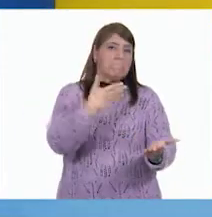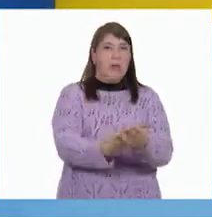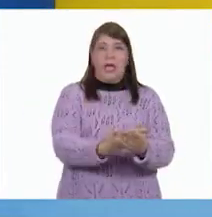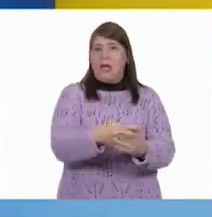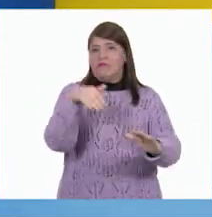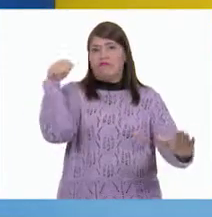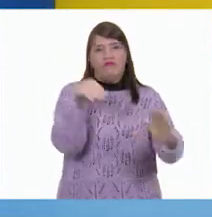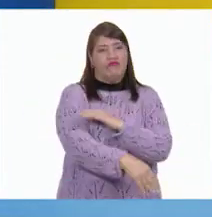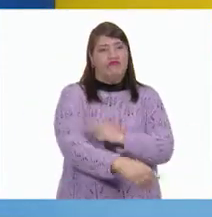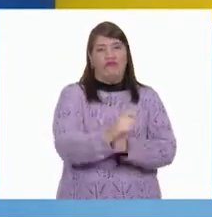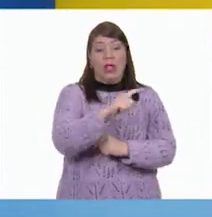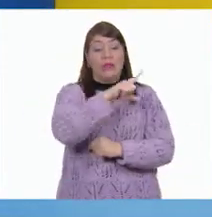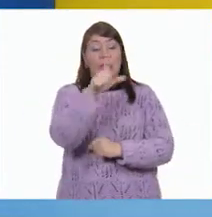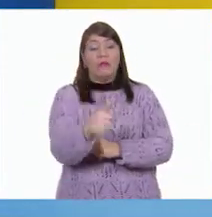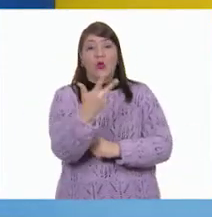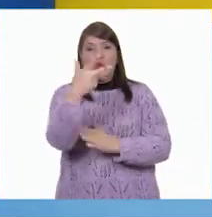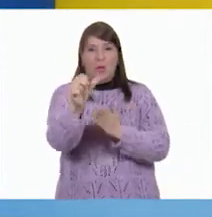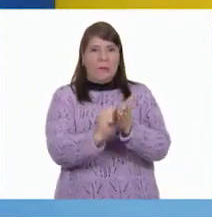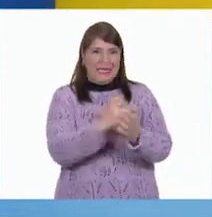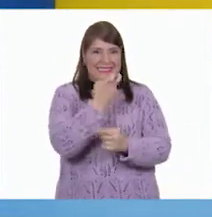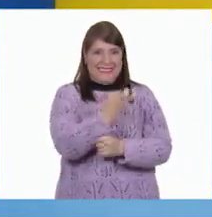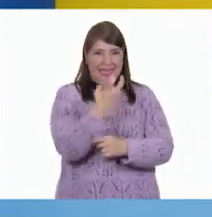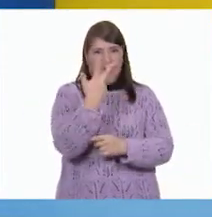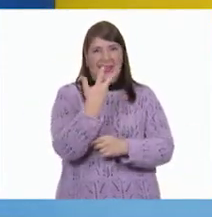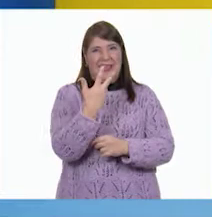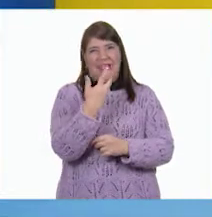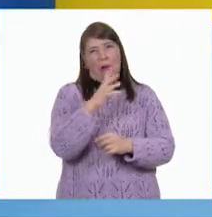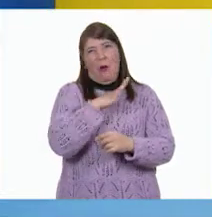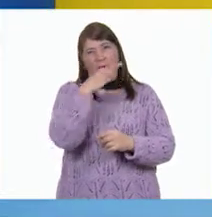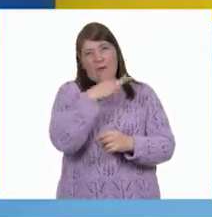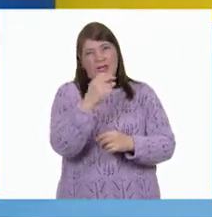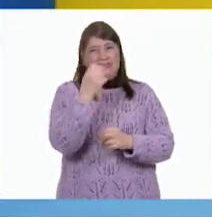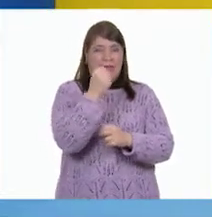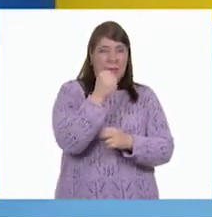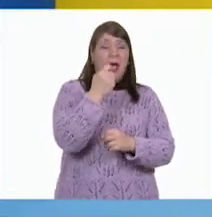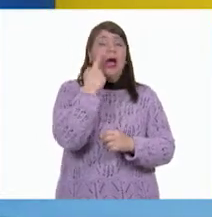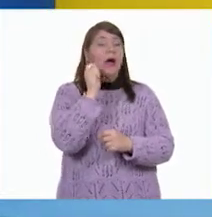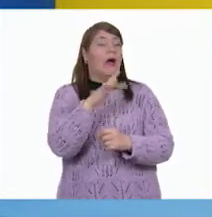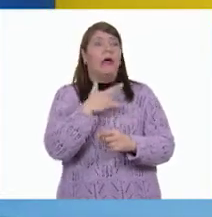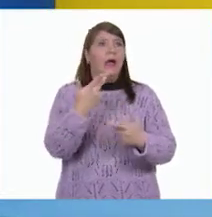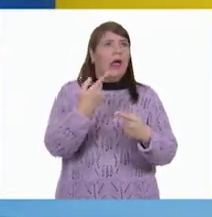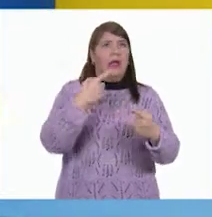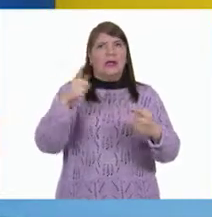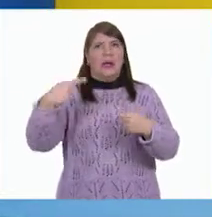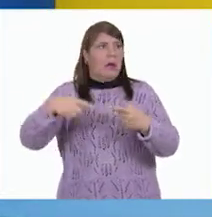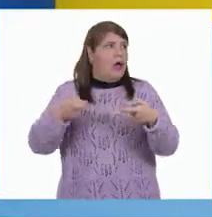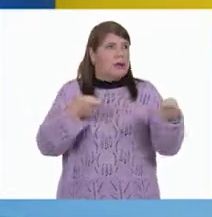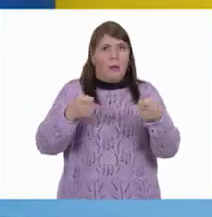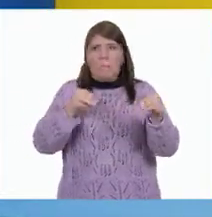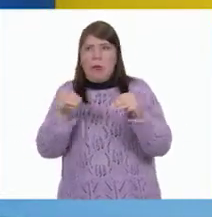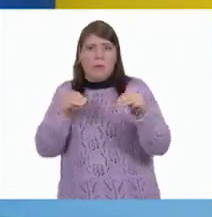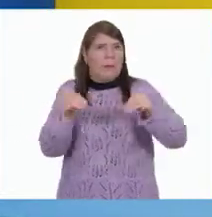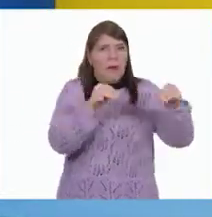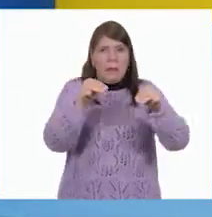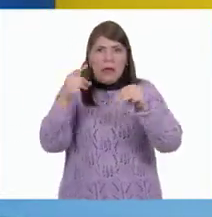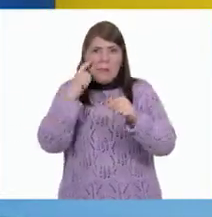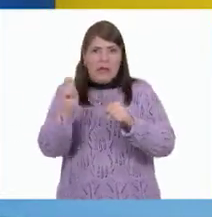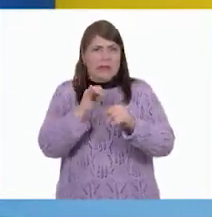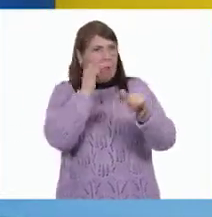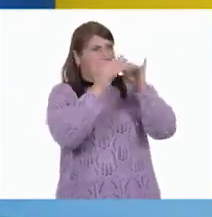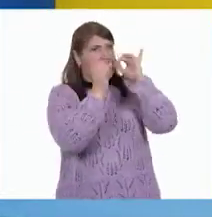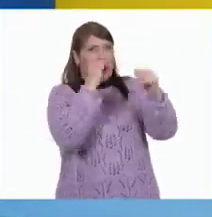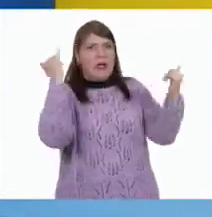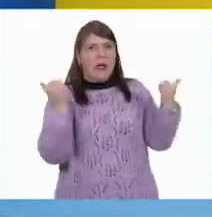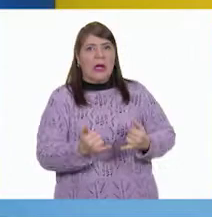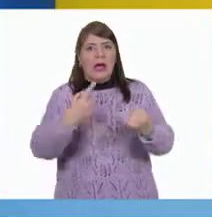estrepitosamente 8 meses después de esa celebración. Estaba rebasado por las demandas, las movilizaciones y los desafíos